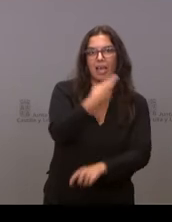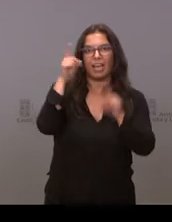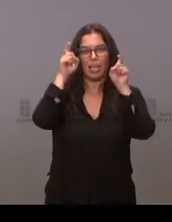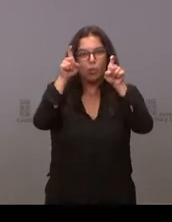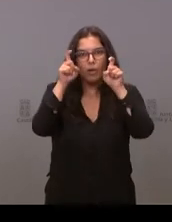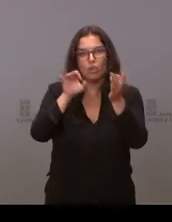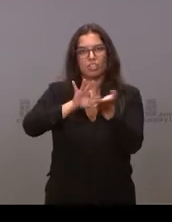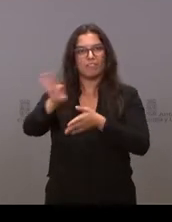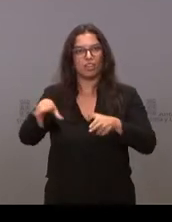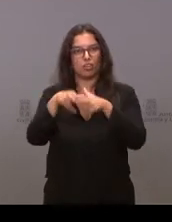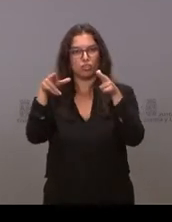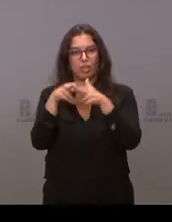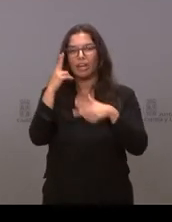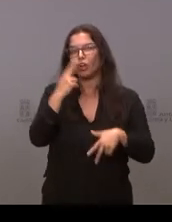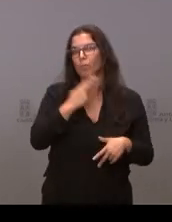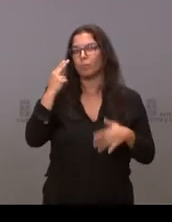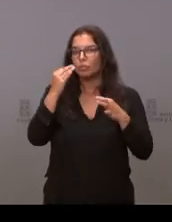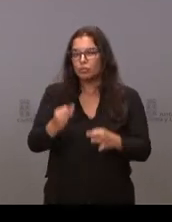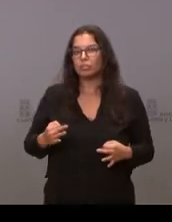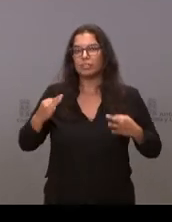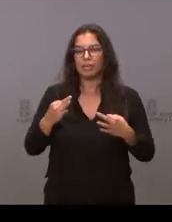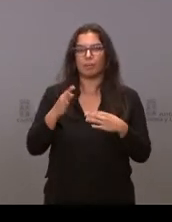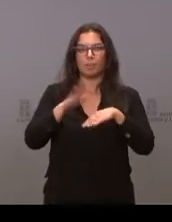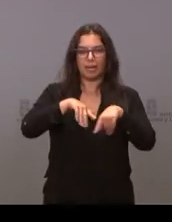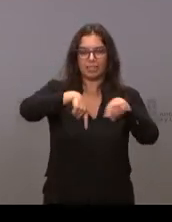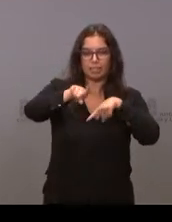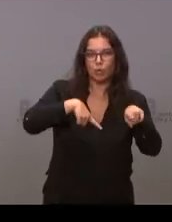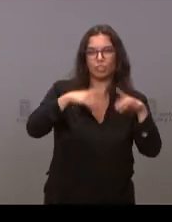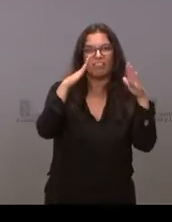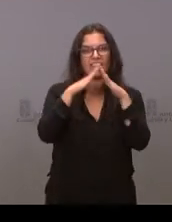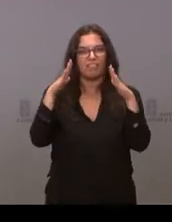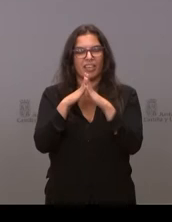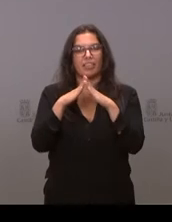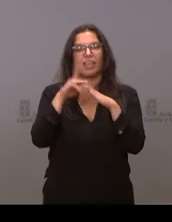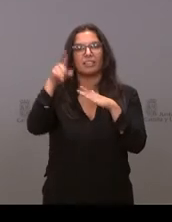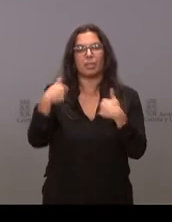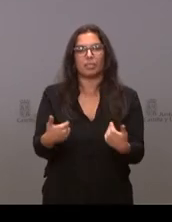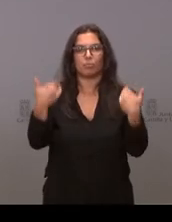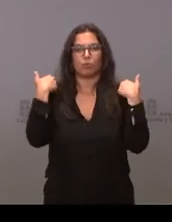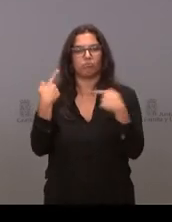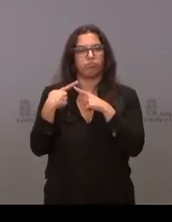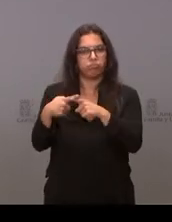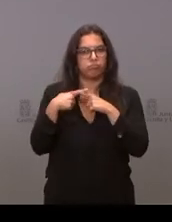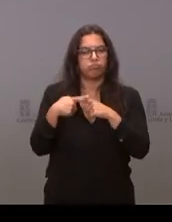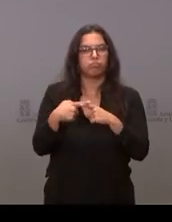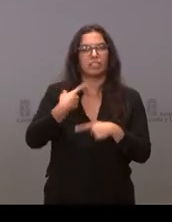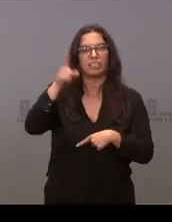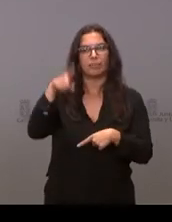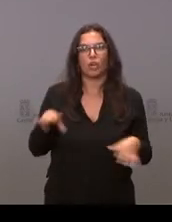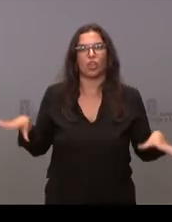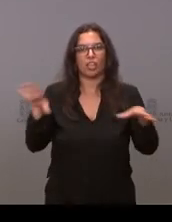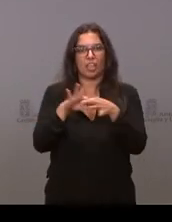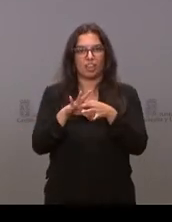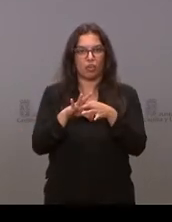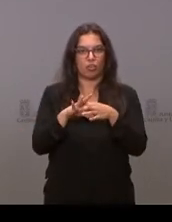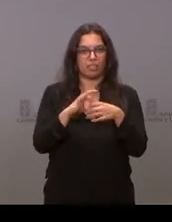sociales, nuestro compromiso con el transporte, con la vivienda, con la corresponsabilidad y también la conciliación para las